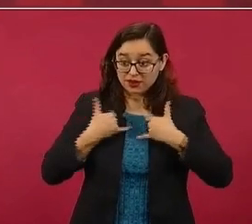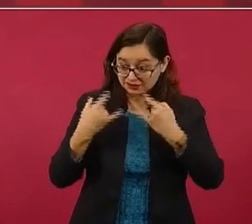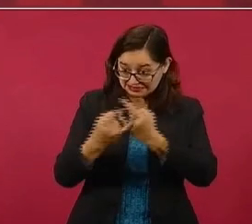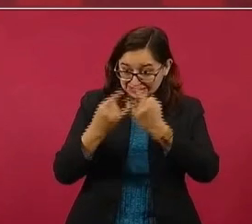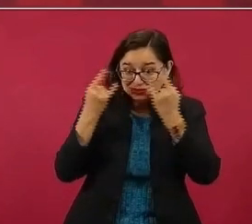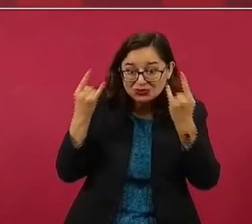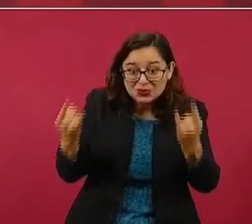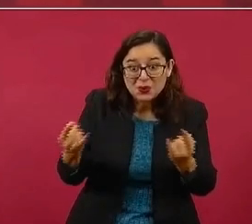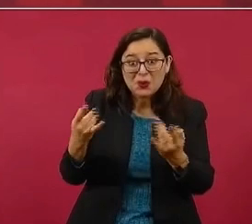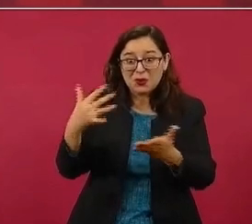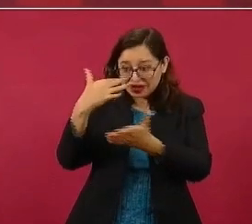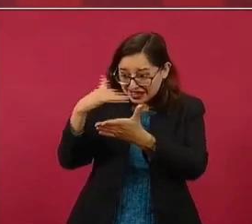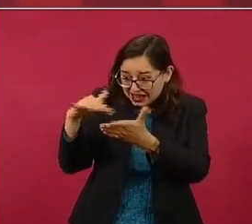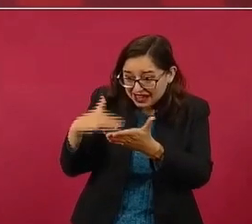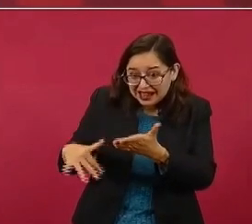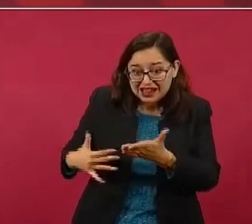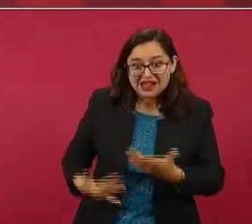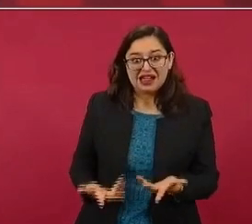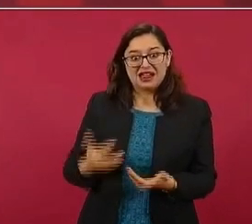México,